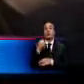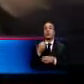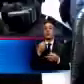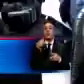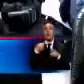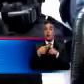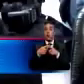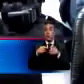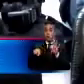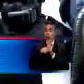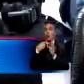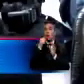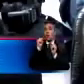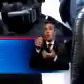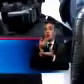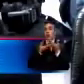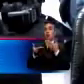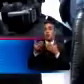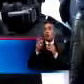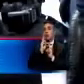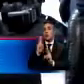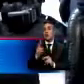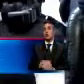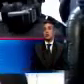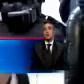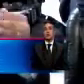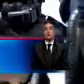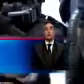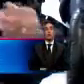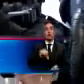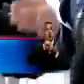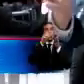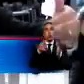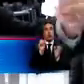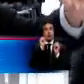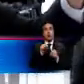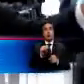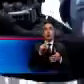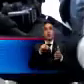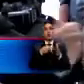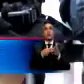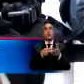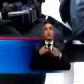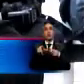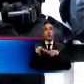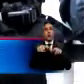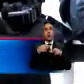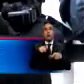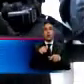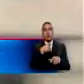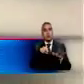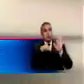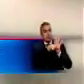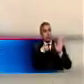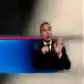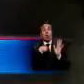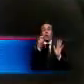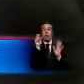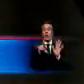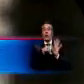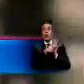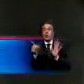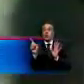réplica. Que uno siente que tiene que dar su punto de vista como ciudadano, se puede pedirle que le dé el mismo espacio para dar su opinión. El